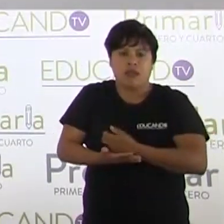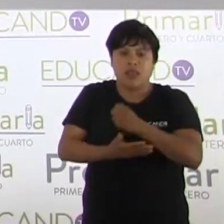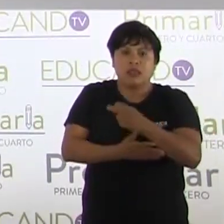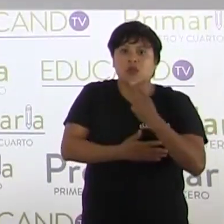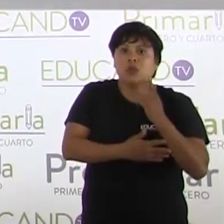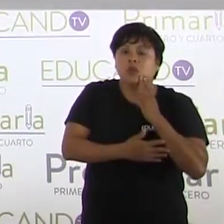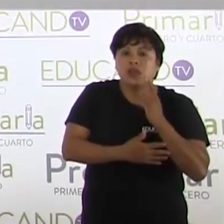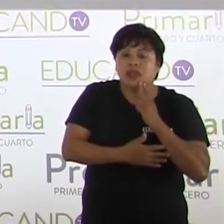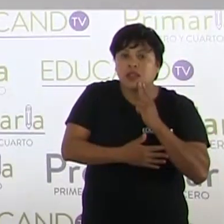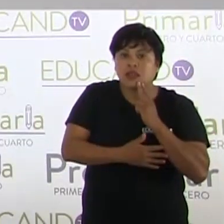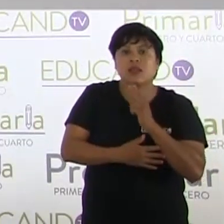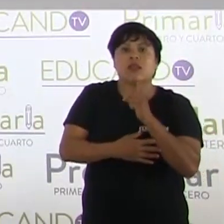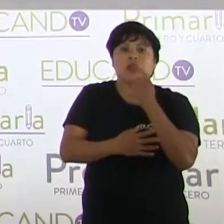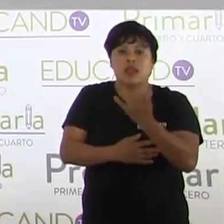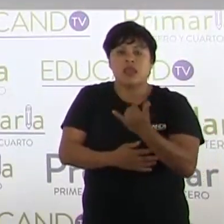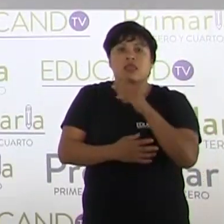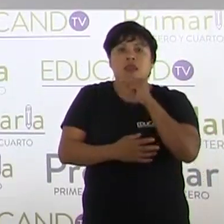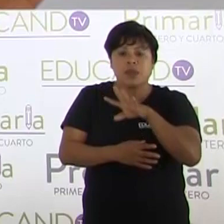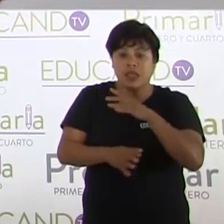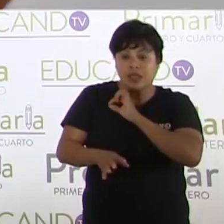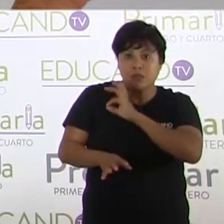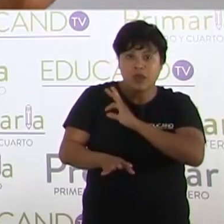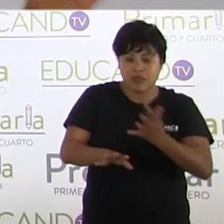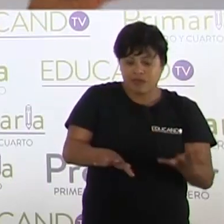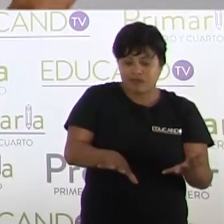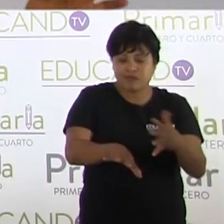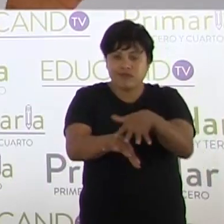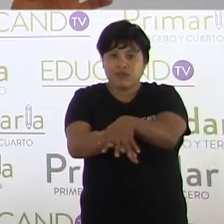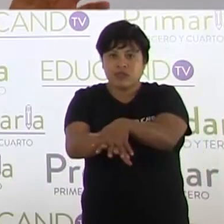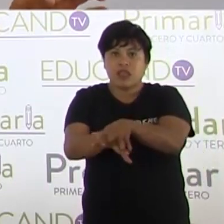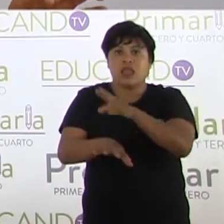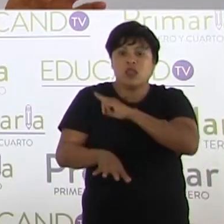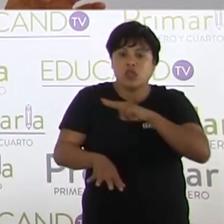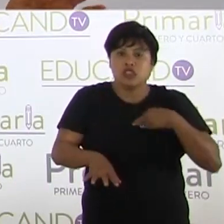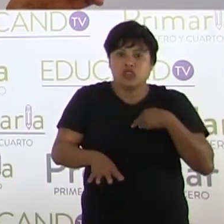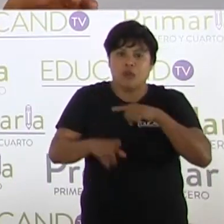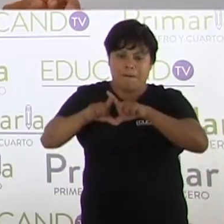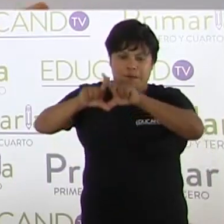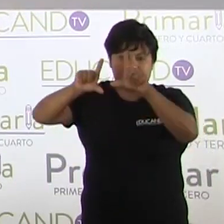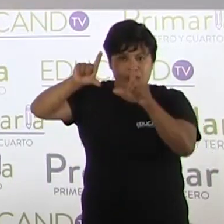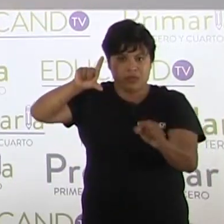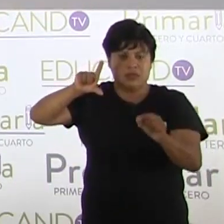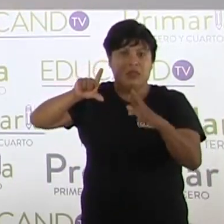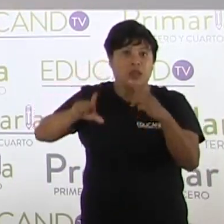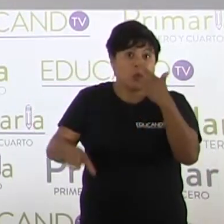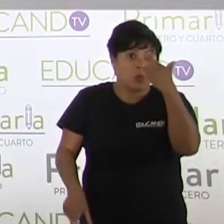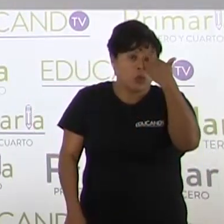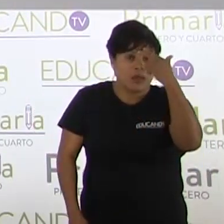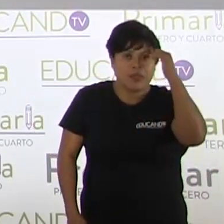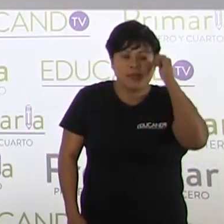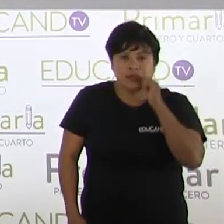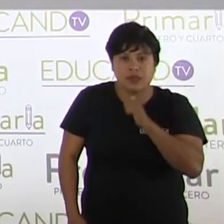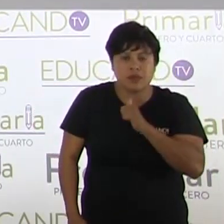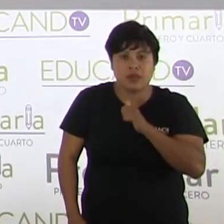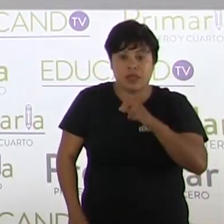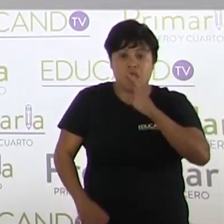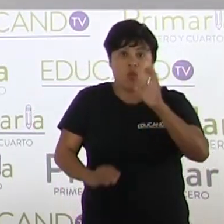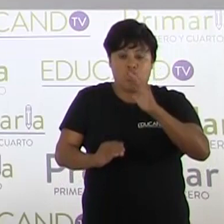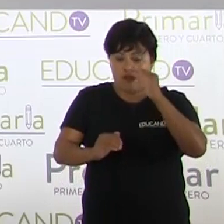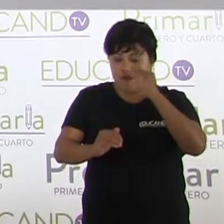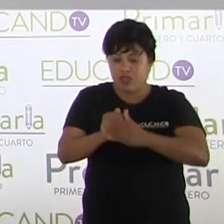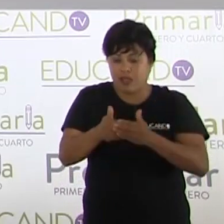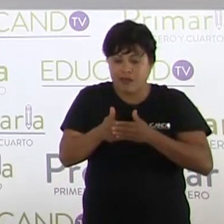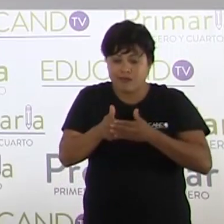utilitario y que también se va a incrustar en nuestro país. Recuerden, finales